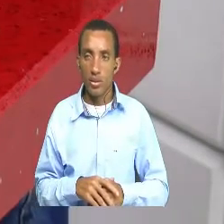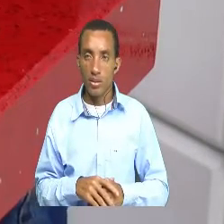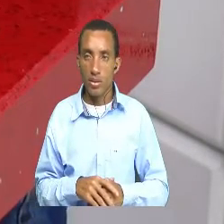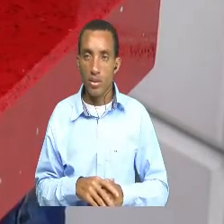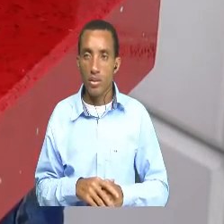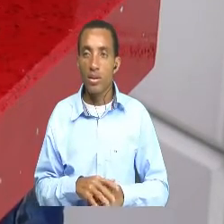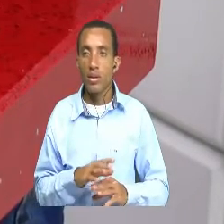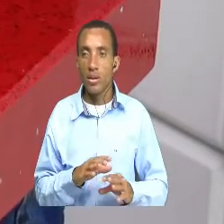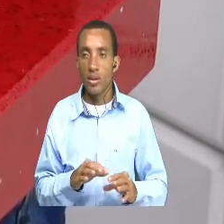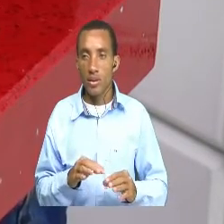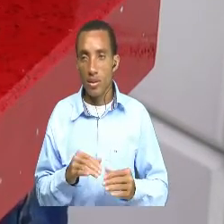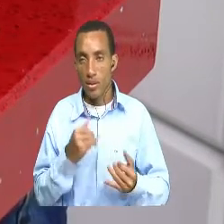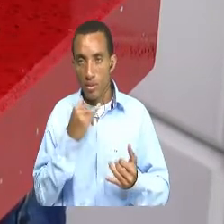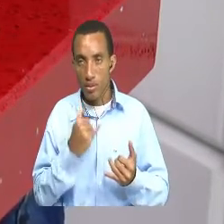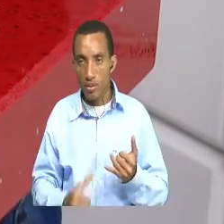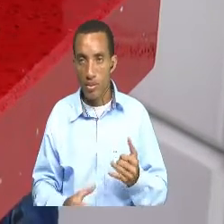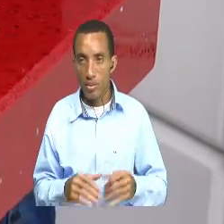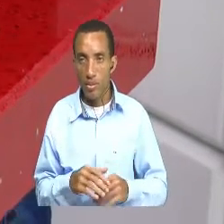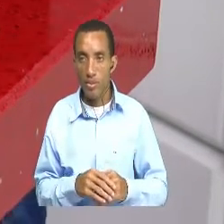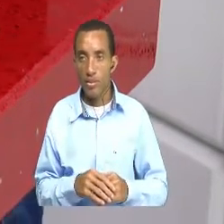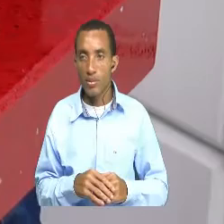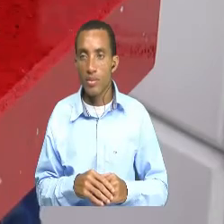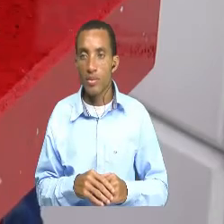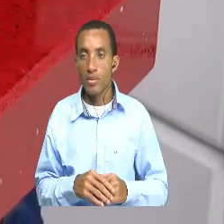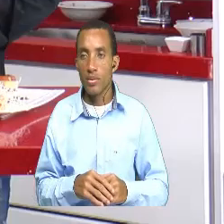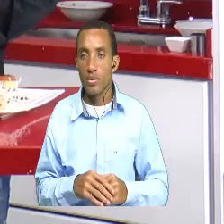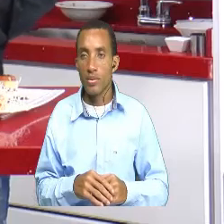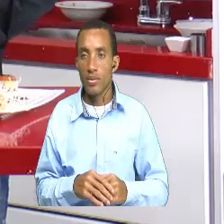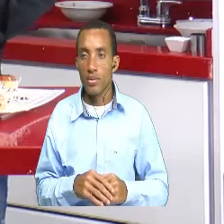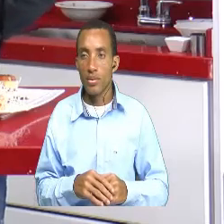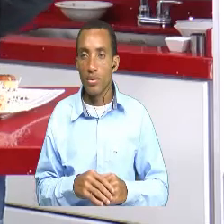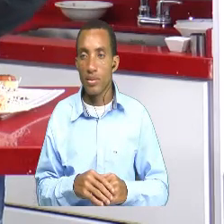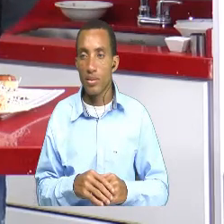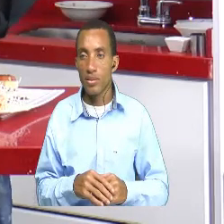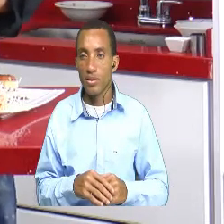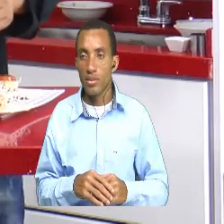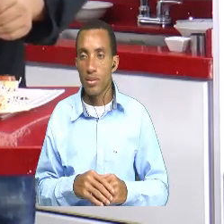para terminar nuestro emplatado nuestro plato ok